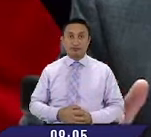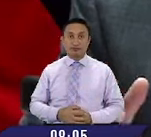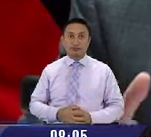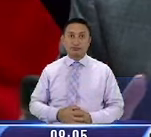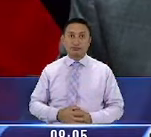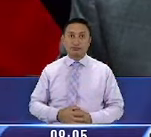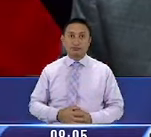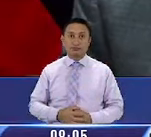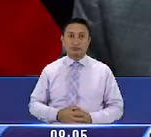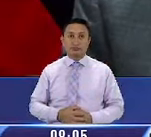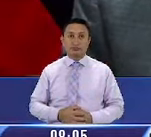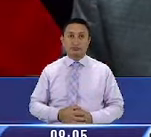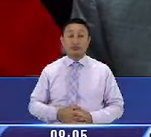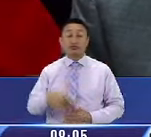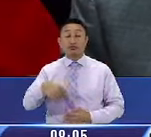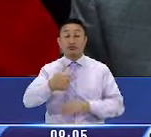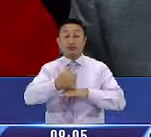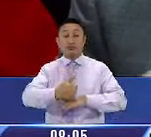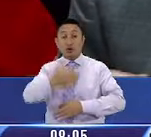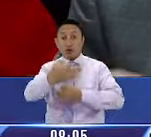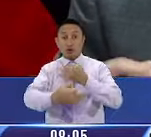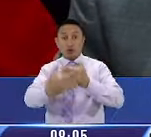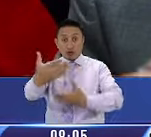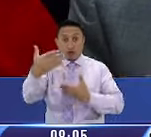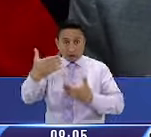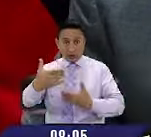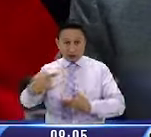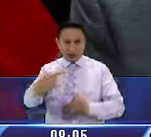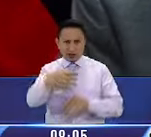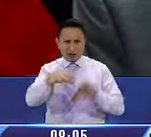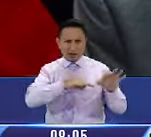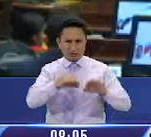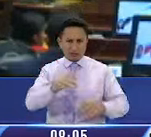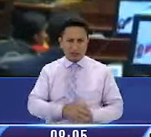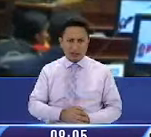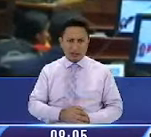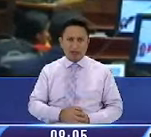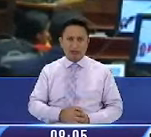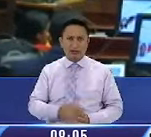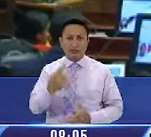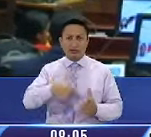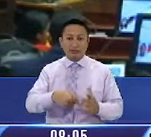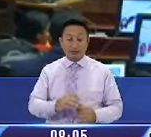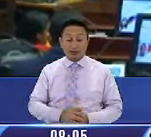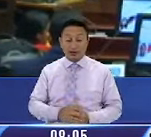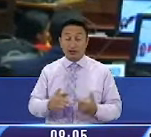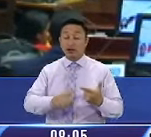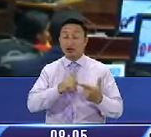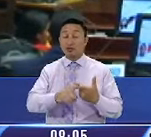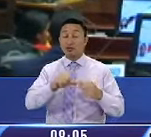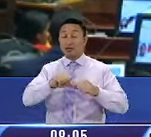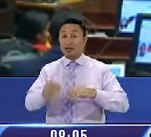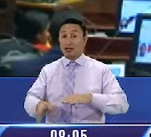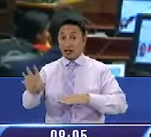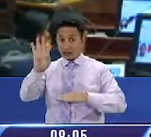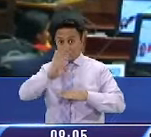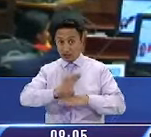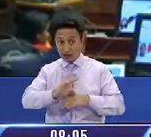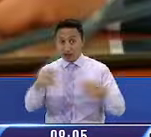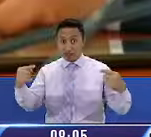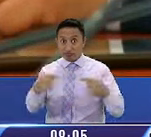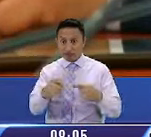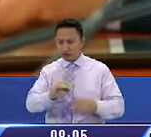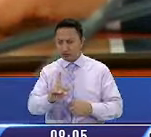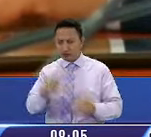Desnaturalizan la esencia del juicio político. Empezó aclarando que la Asamblea no tiene enemigos, sino un solo aliado, que es el